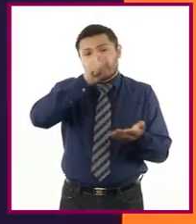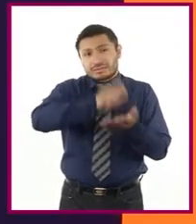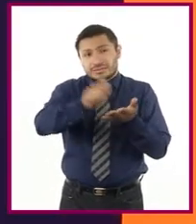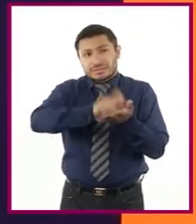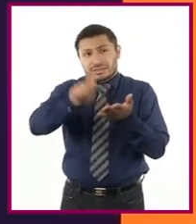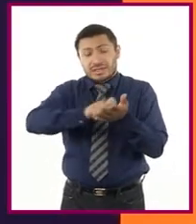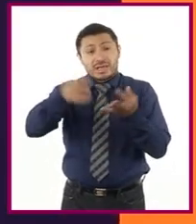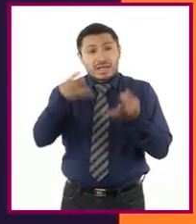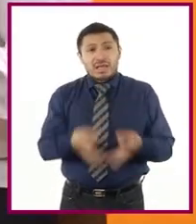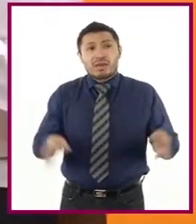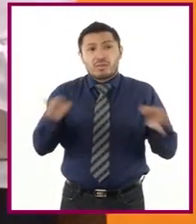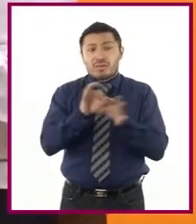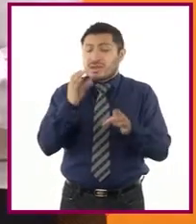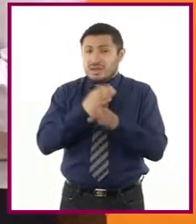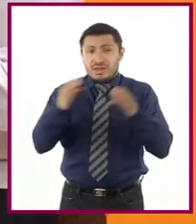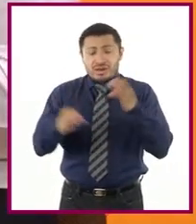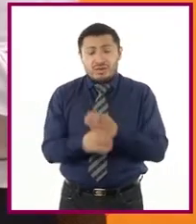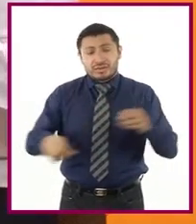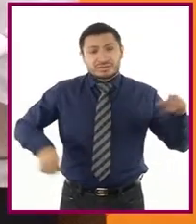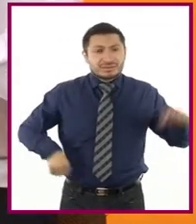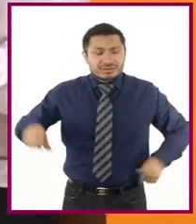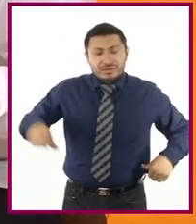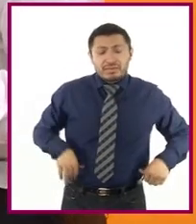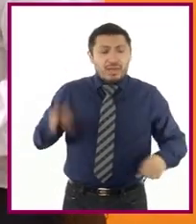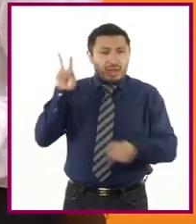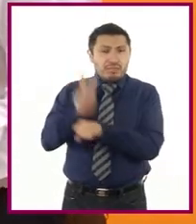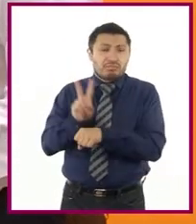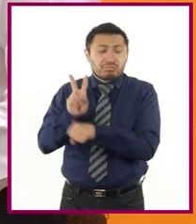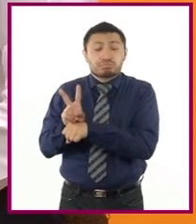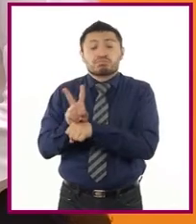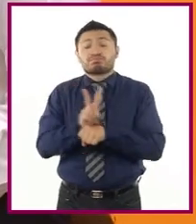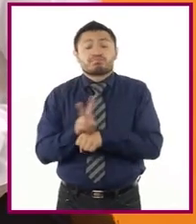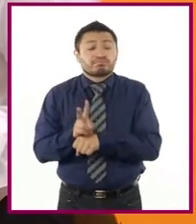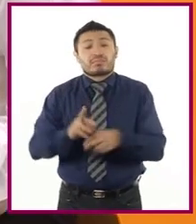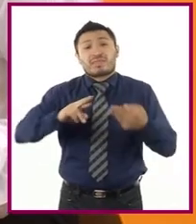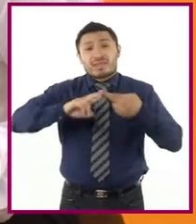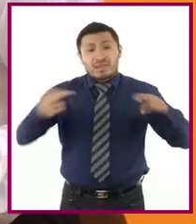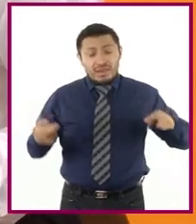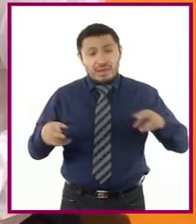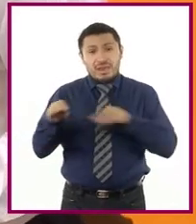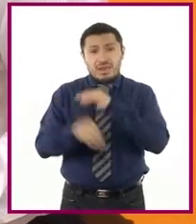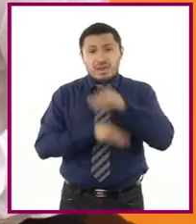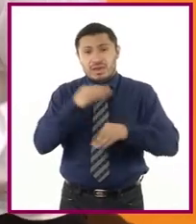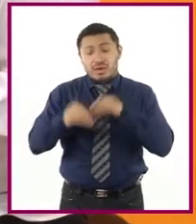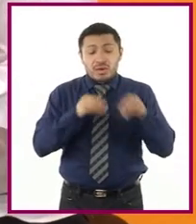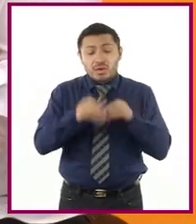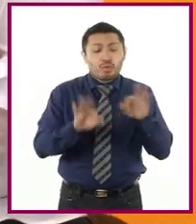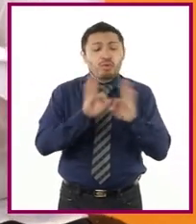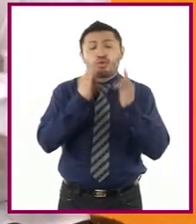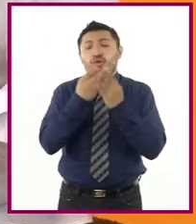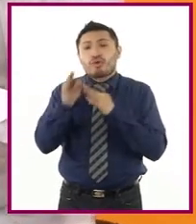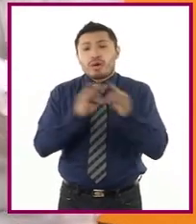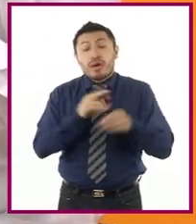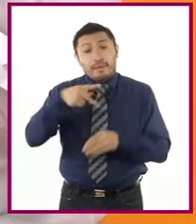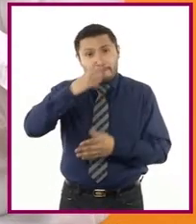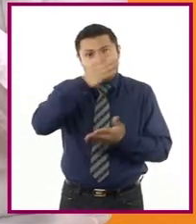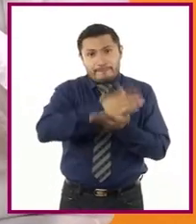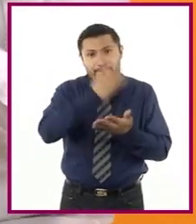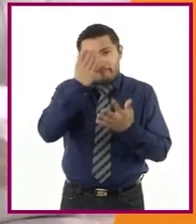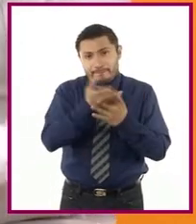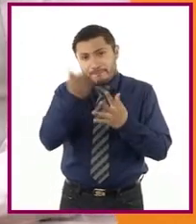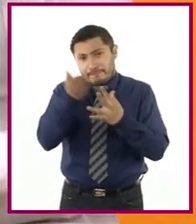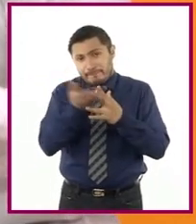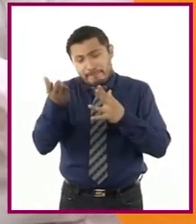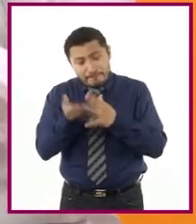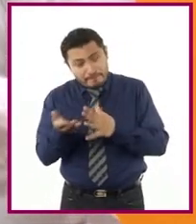principales y las acciones de supervisión relacionadas con el proceso técnico, pero divididas en